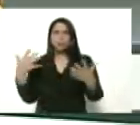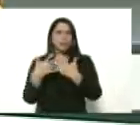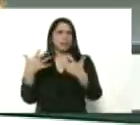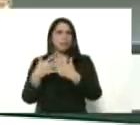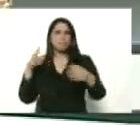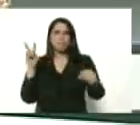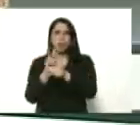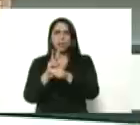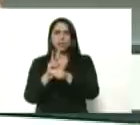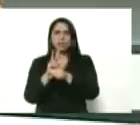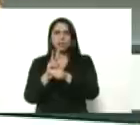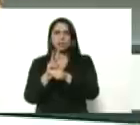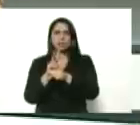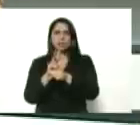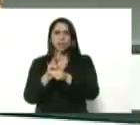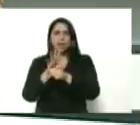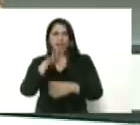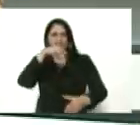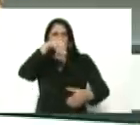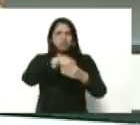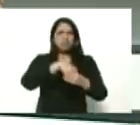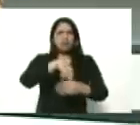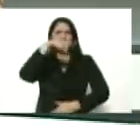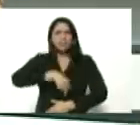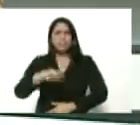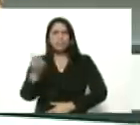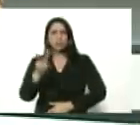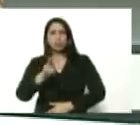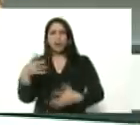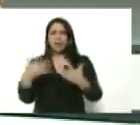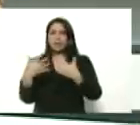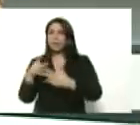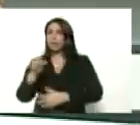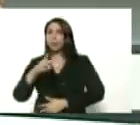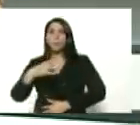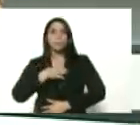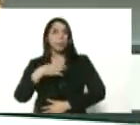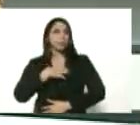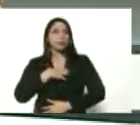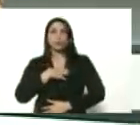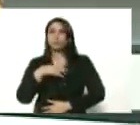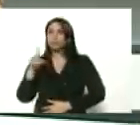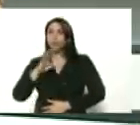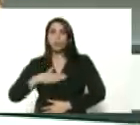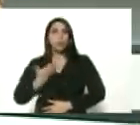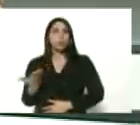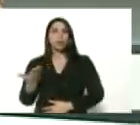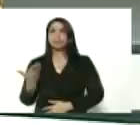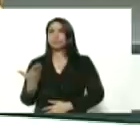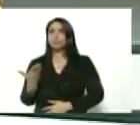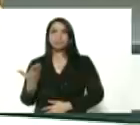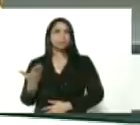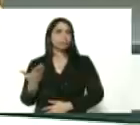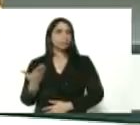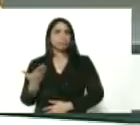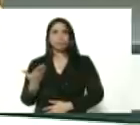violencia. Nos quieren meter aquí una guerra. No han podido ni podrán.